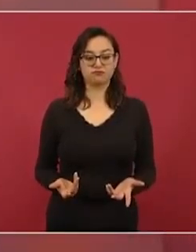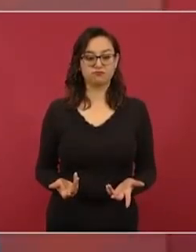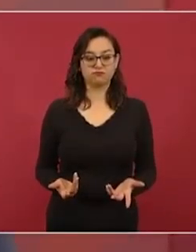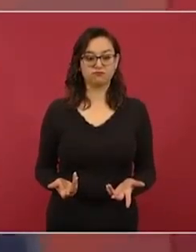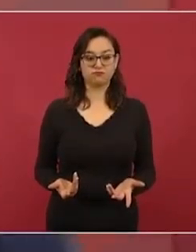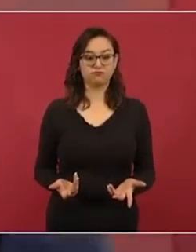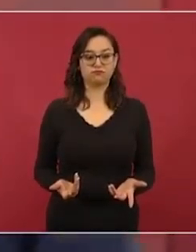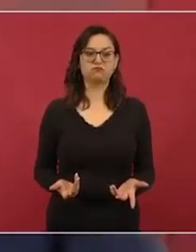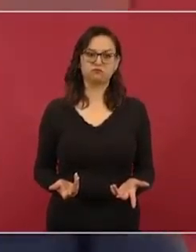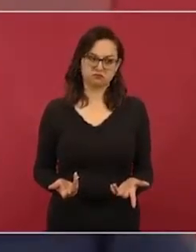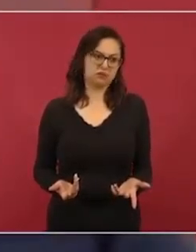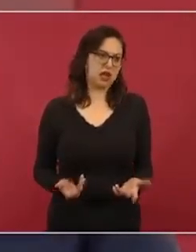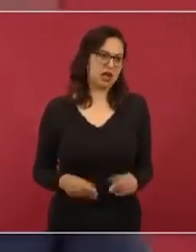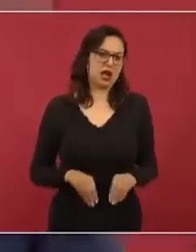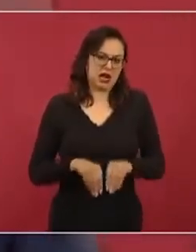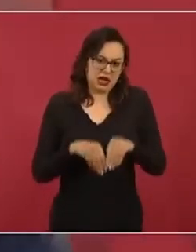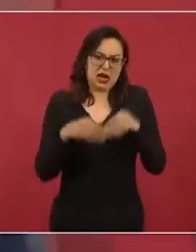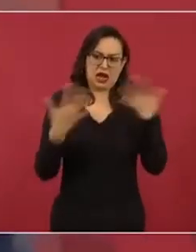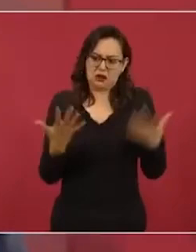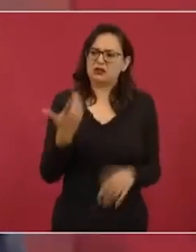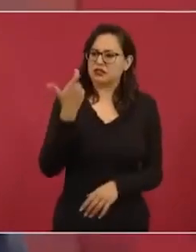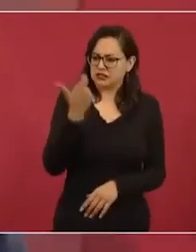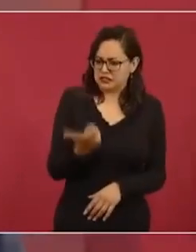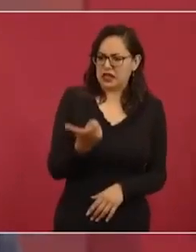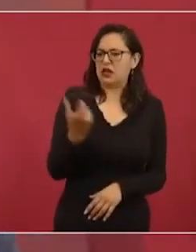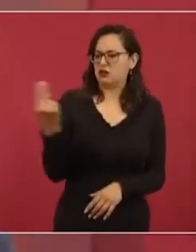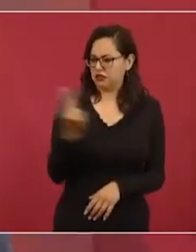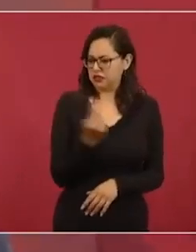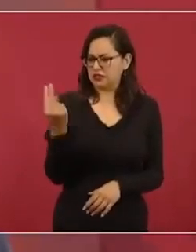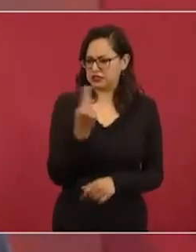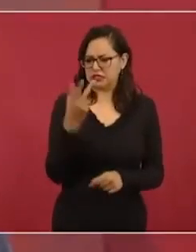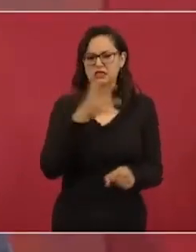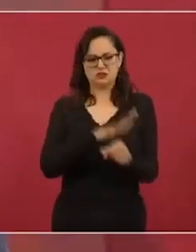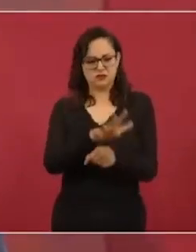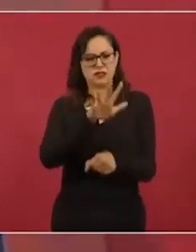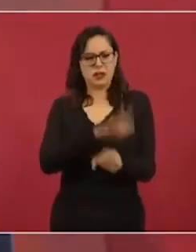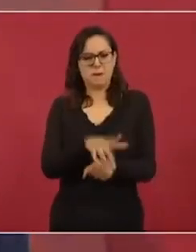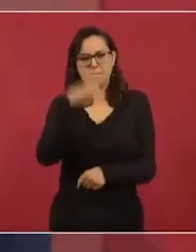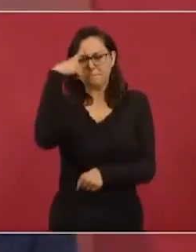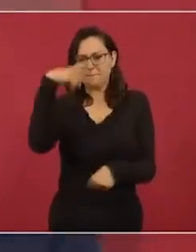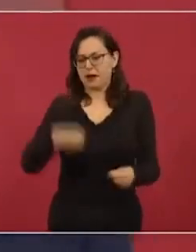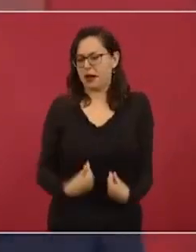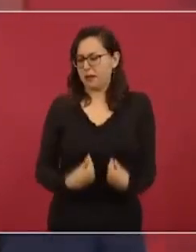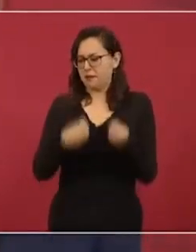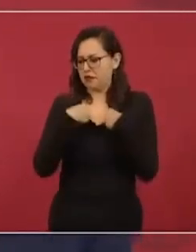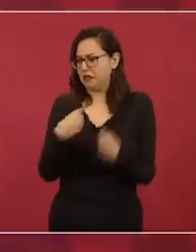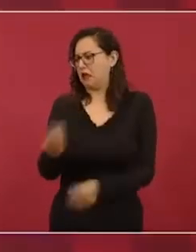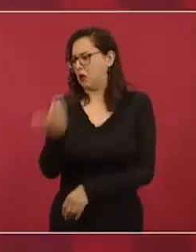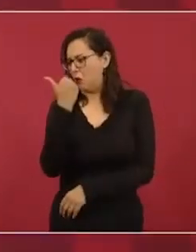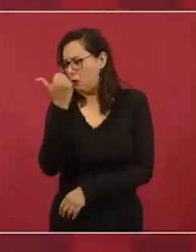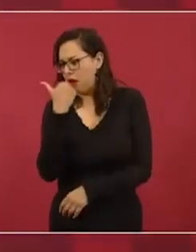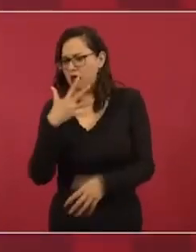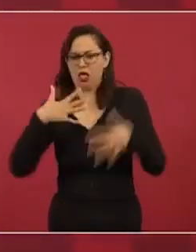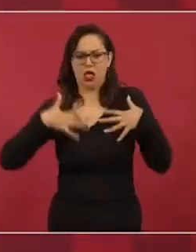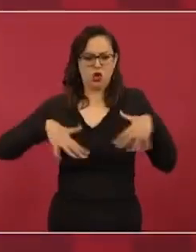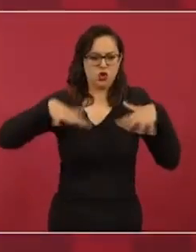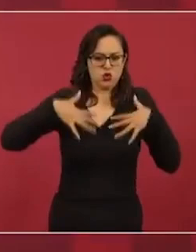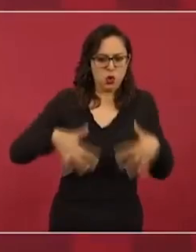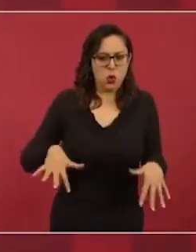necesario el dinero para lo básico, para lo indispensable, para la alimentación, para